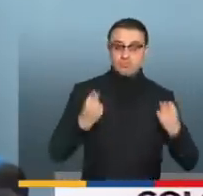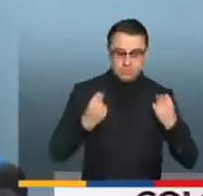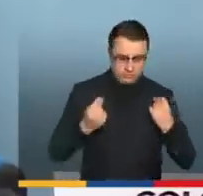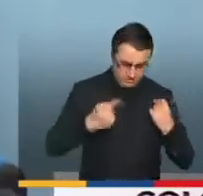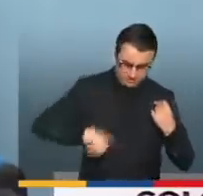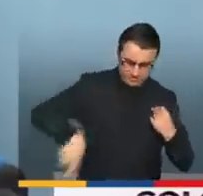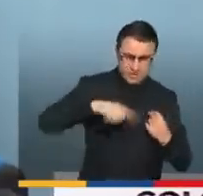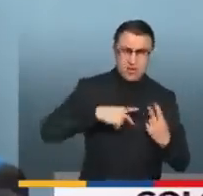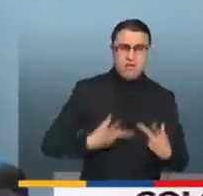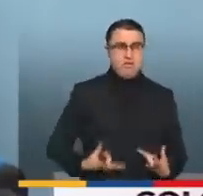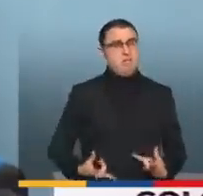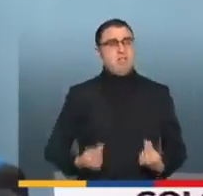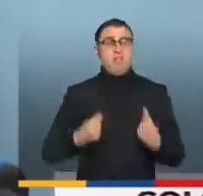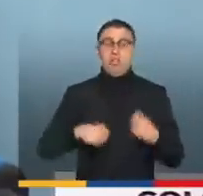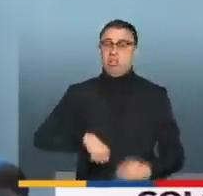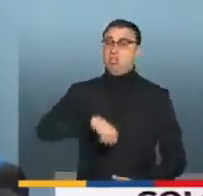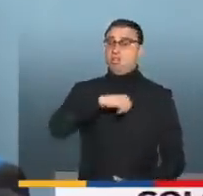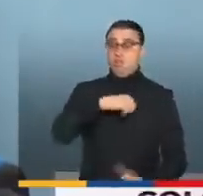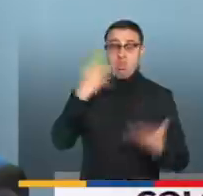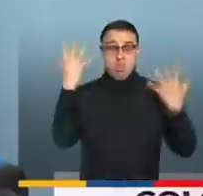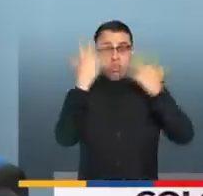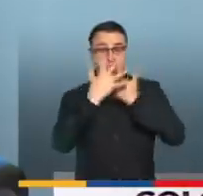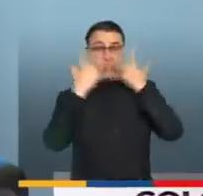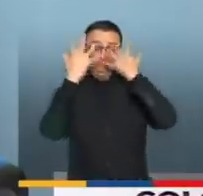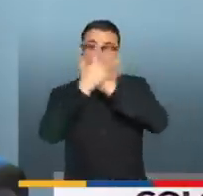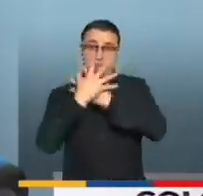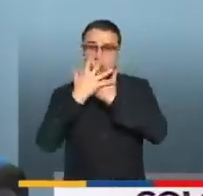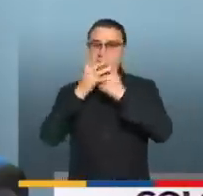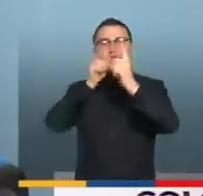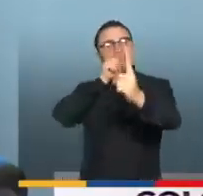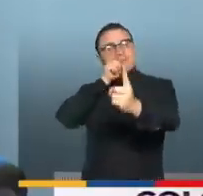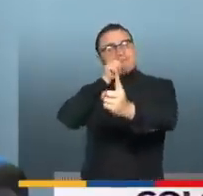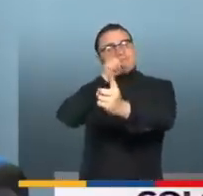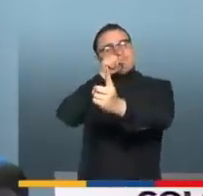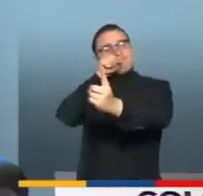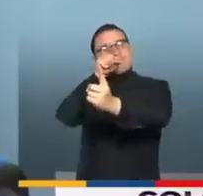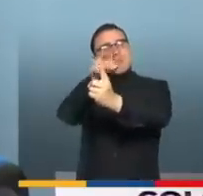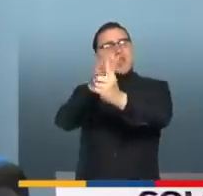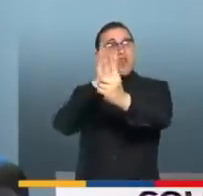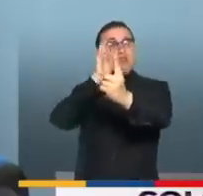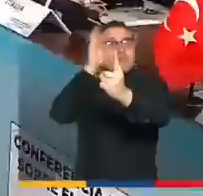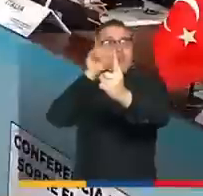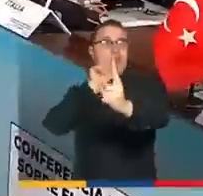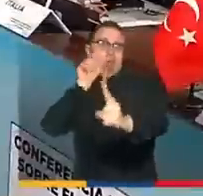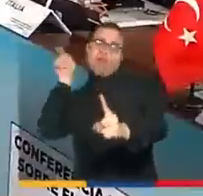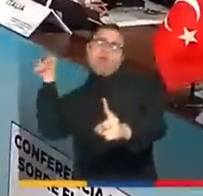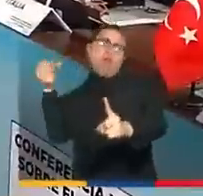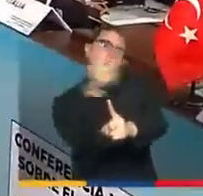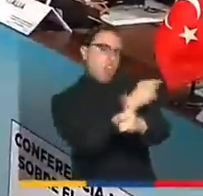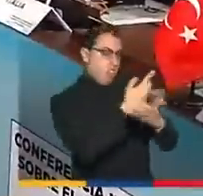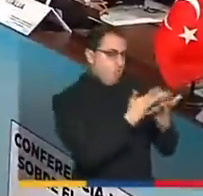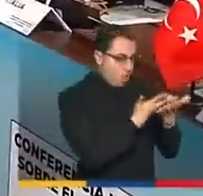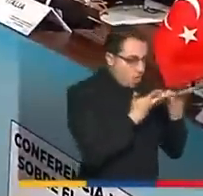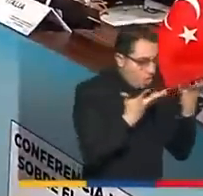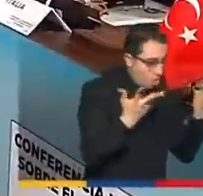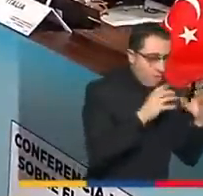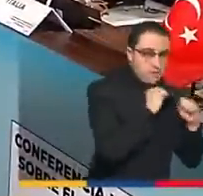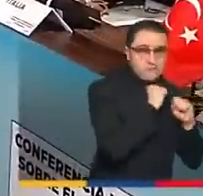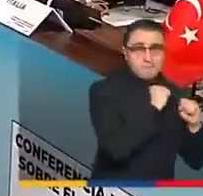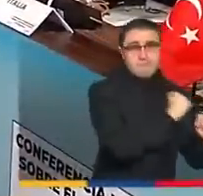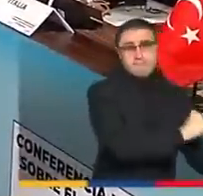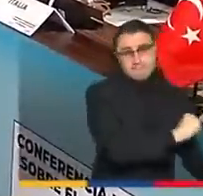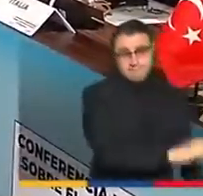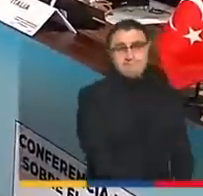una confusión de las cosas hasta tal punto que perdimos el futuro. Quizás simplemente